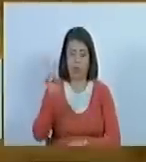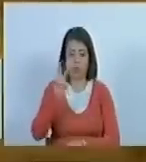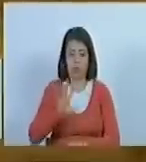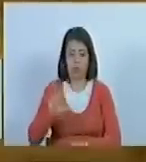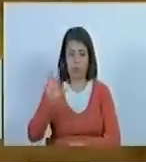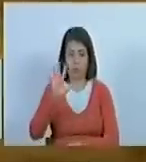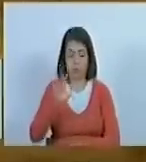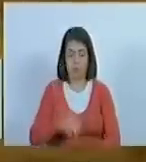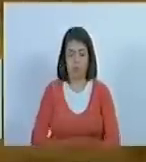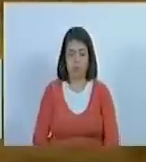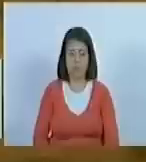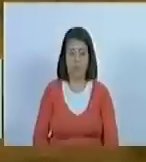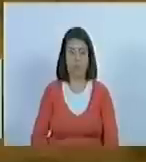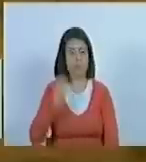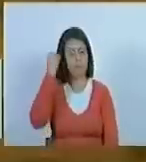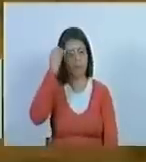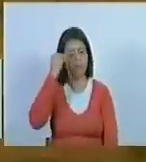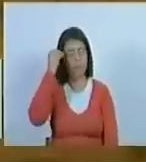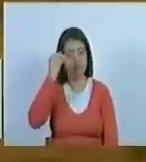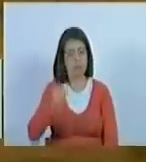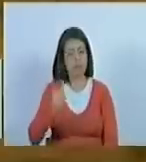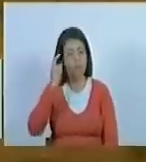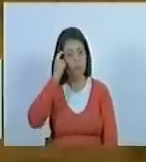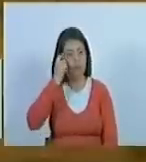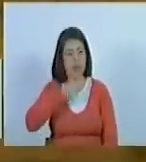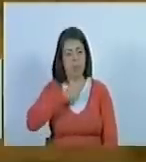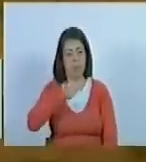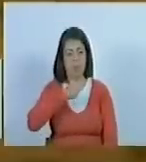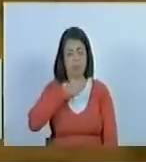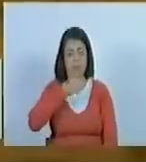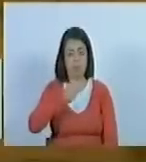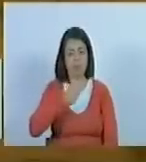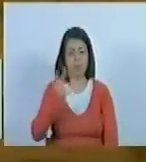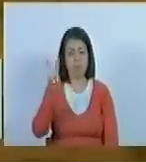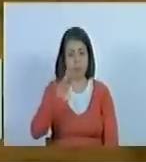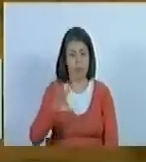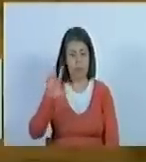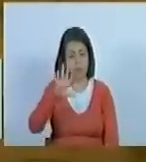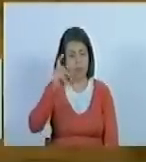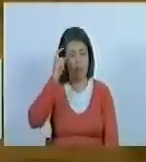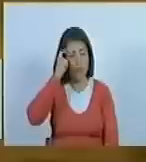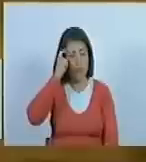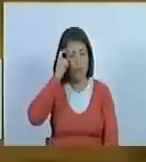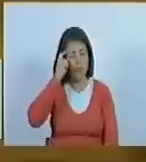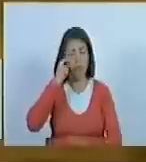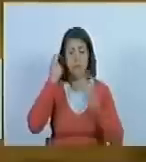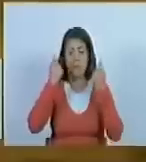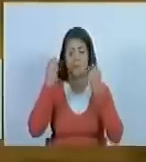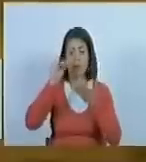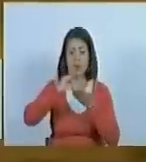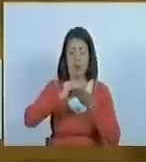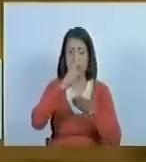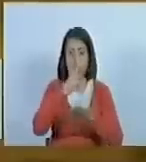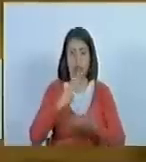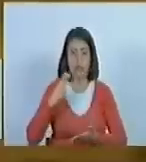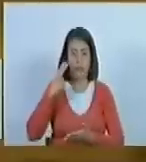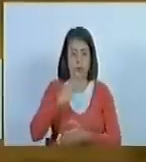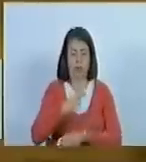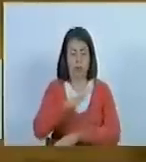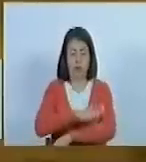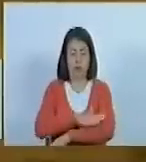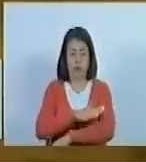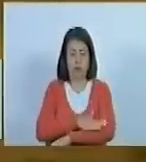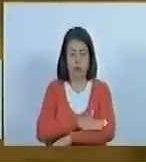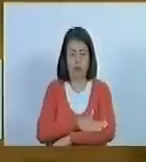venezolana. Considerando que el Día del Periodista en Venezuela es una fecha donde se debe renovar el compromiso ético